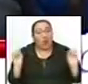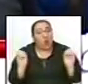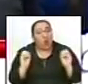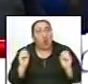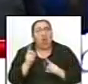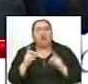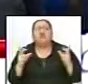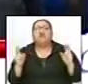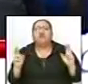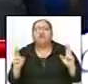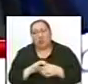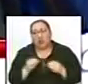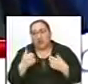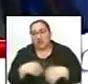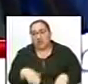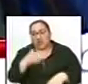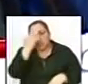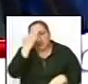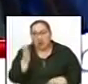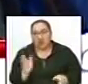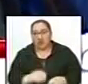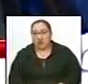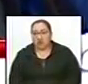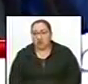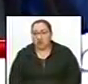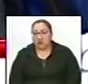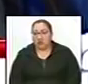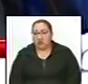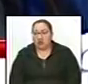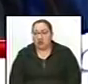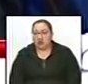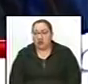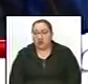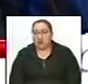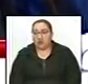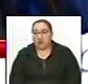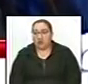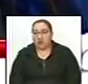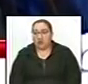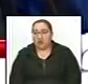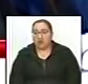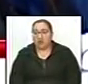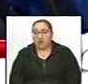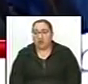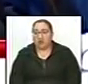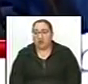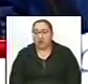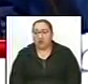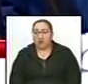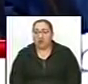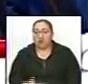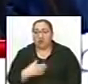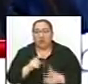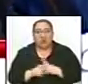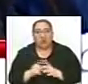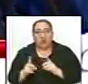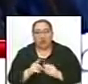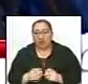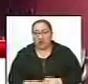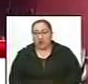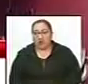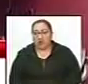las conclusiones en cada uno. Ya sabemos. Yo le pediría, presidente, que de una vez demos inicio a ese debate.